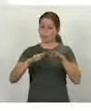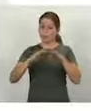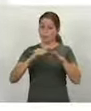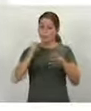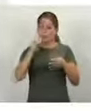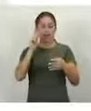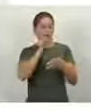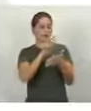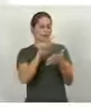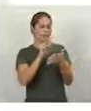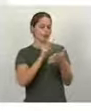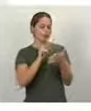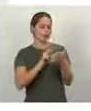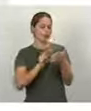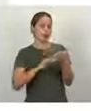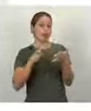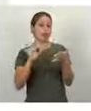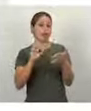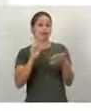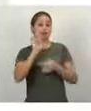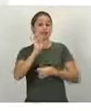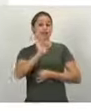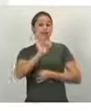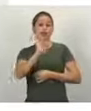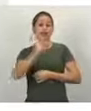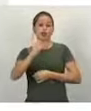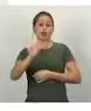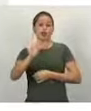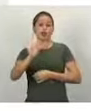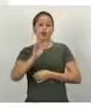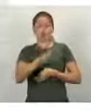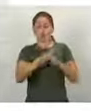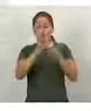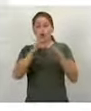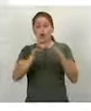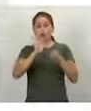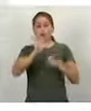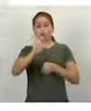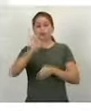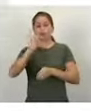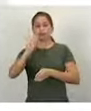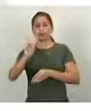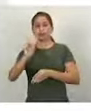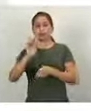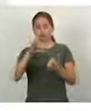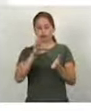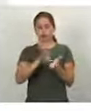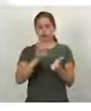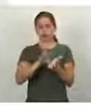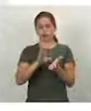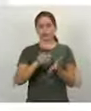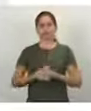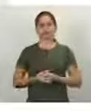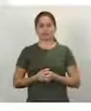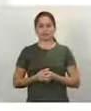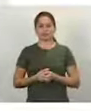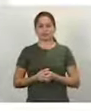en la lectura de las páginas 78 al 87 de tu libro de